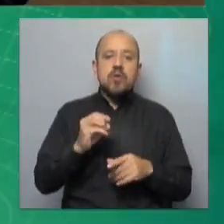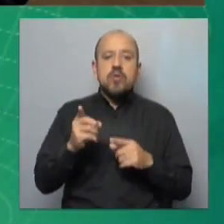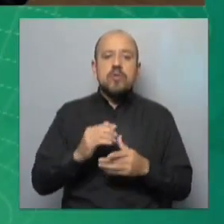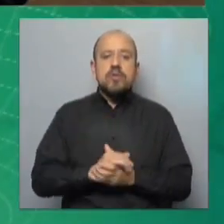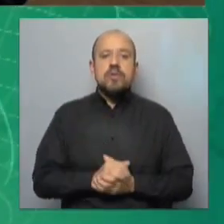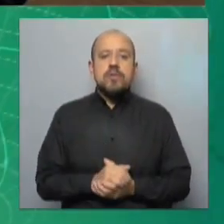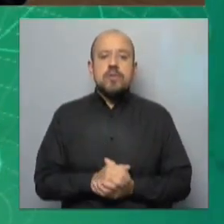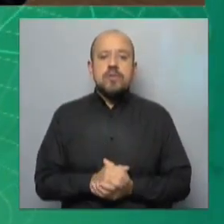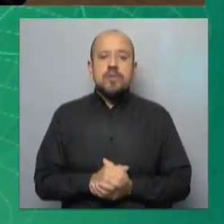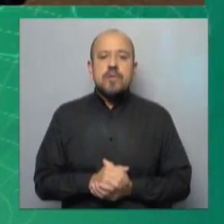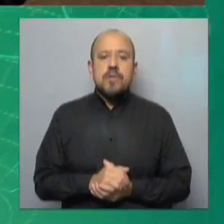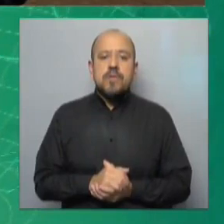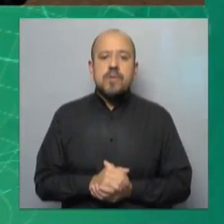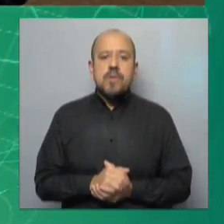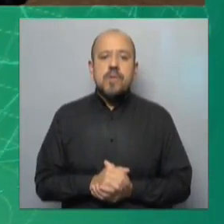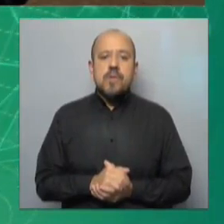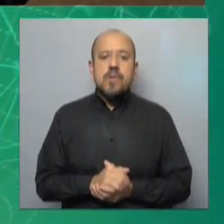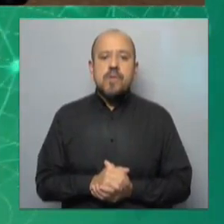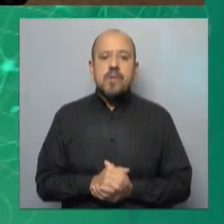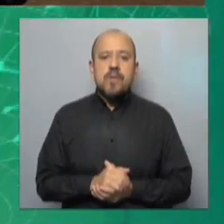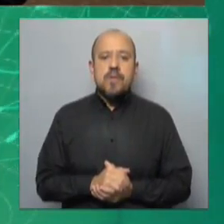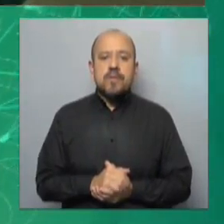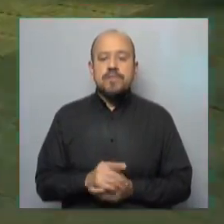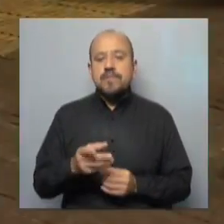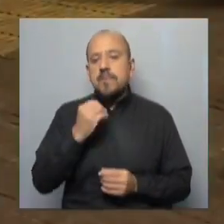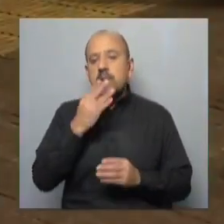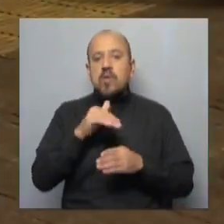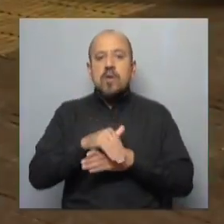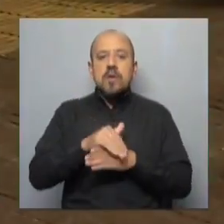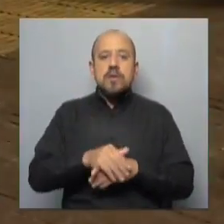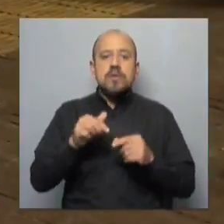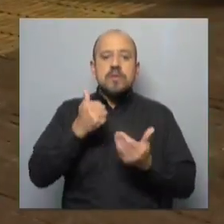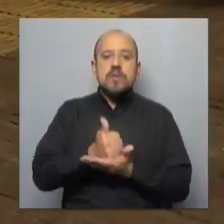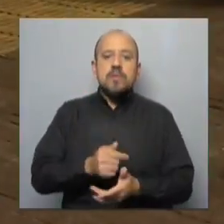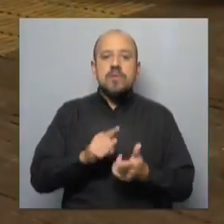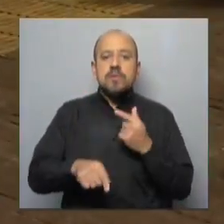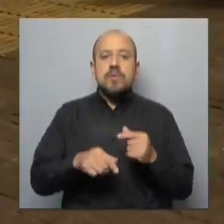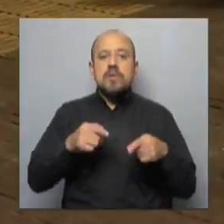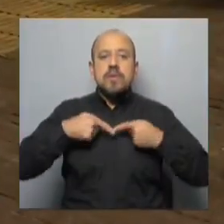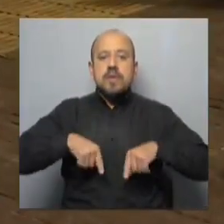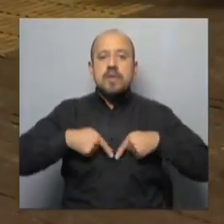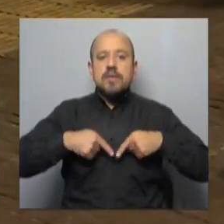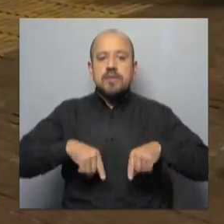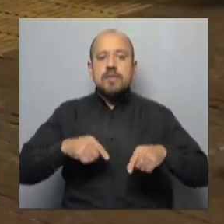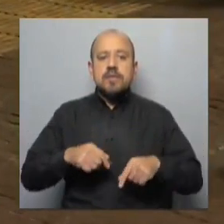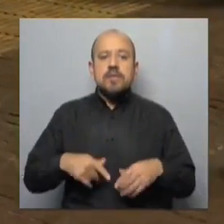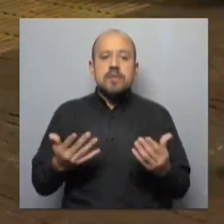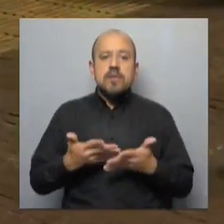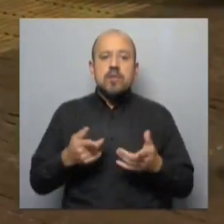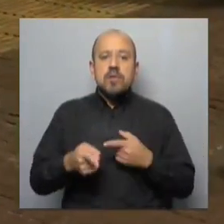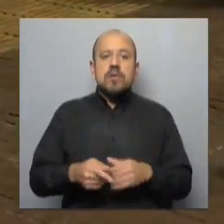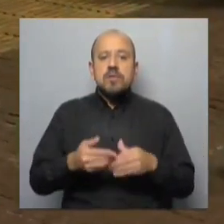noches hola martín qué tal nos encontramos en la explanada de la intendencia donde en este momento